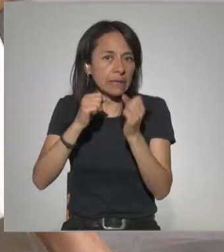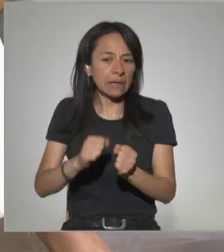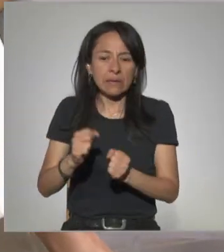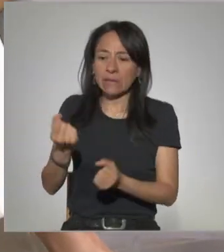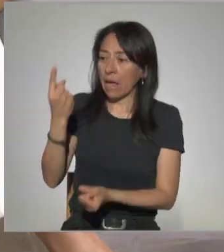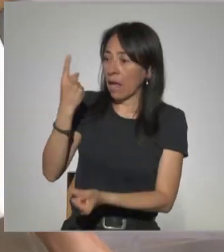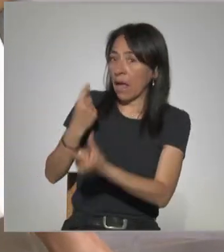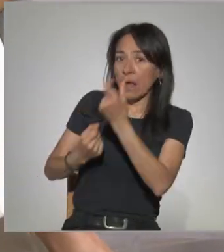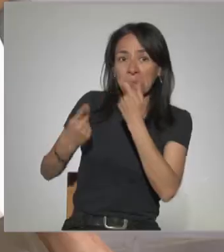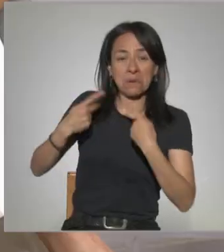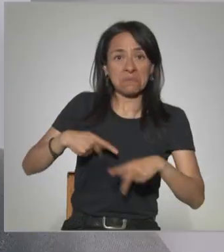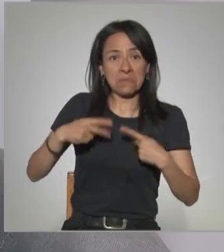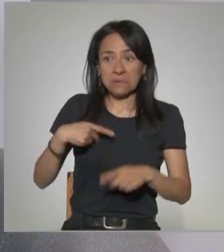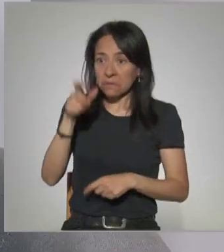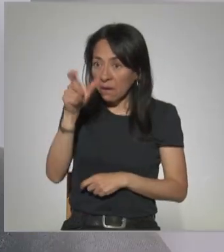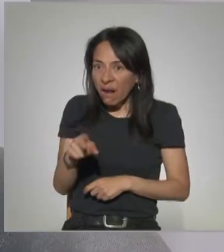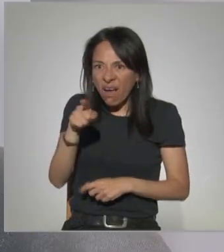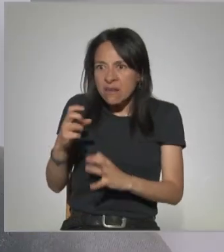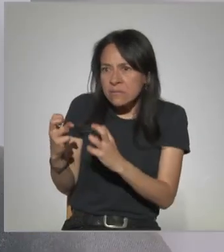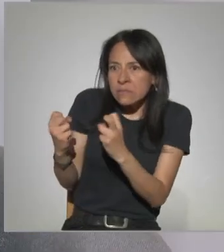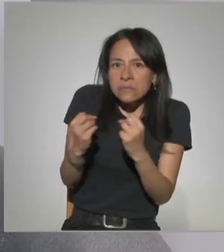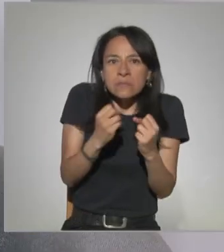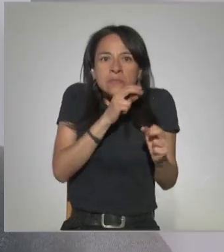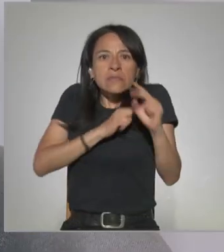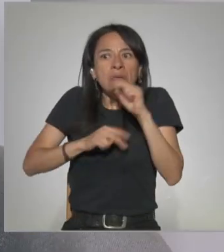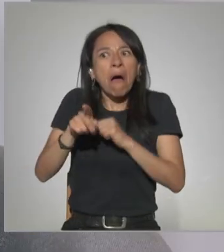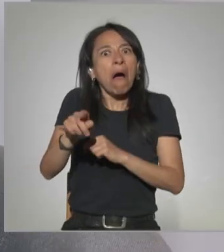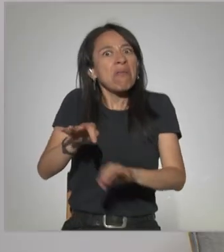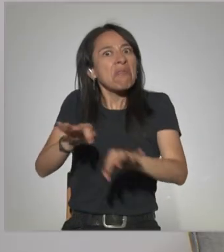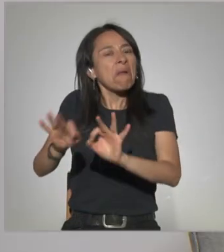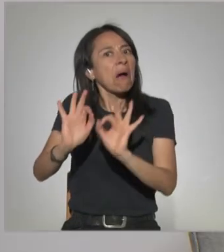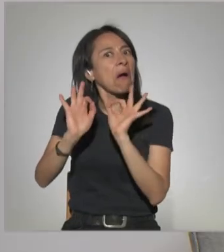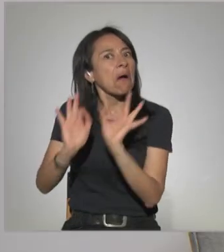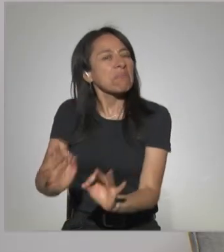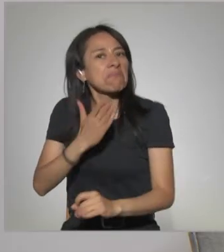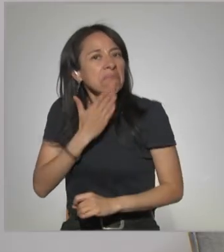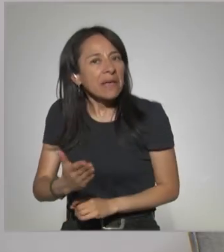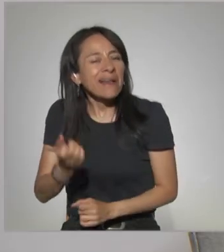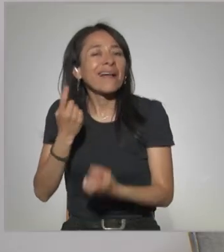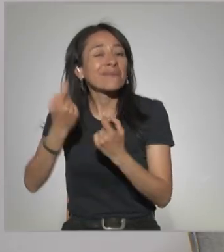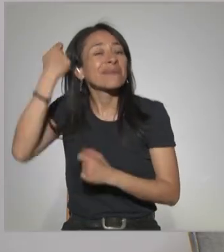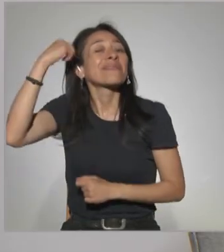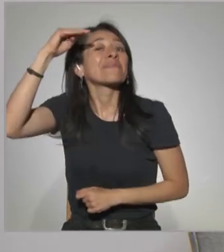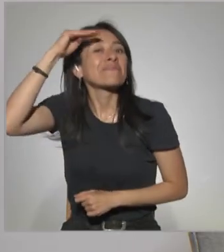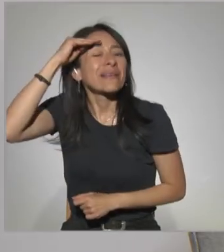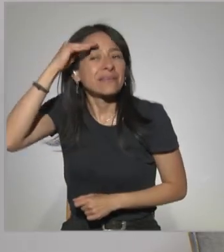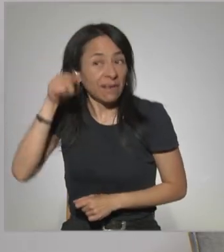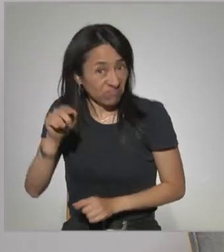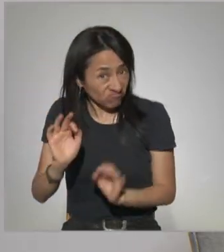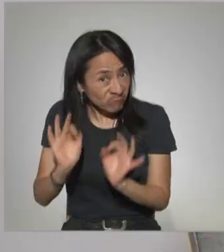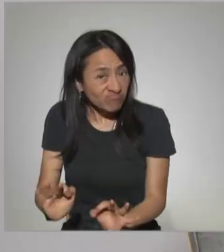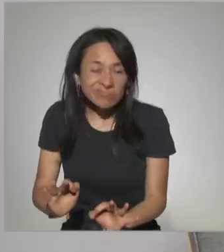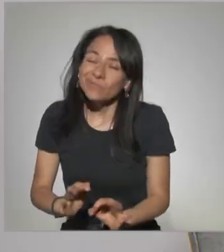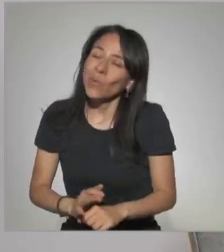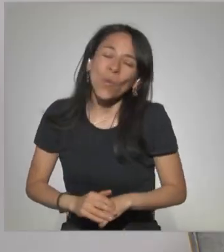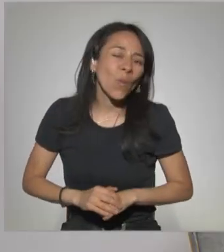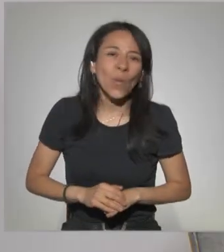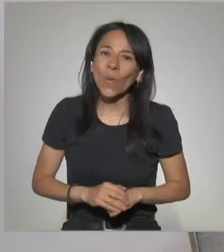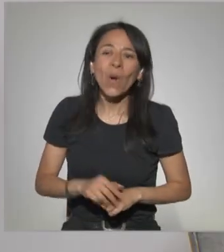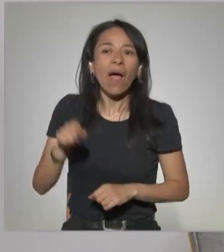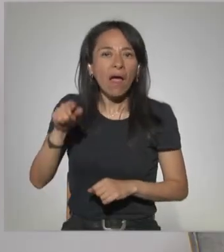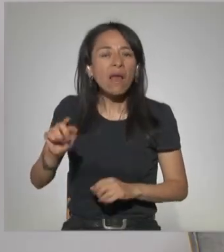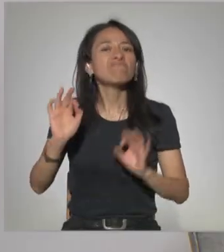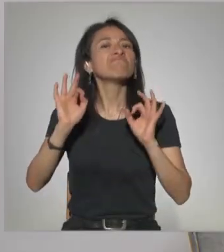muy eficiente trabajando bajo estrés. Y no es que sea eficiente trabajando bajo estrés, lo que pasa es que es eficiente